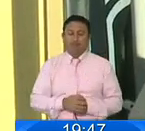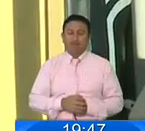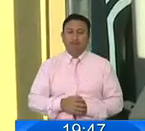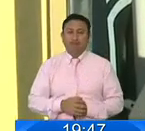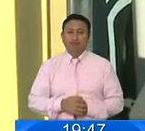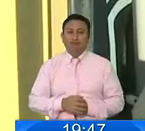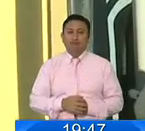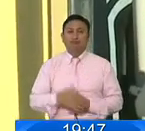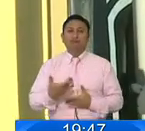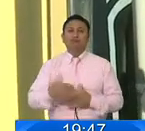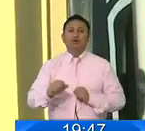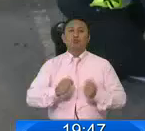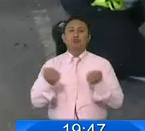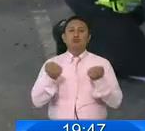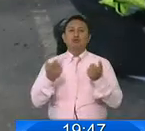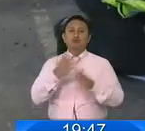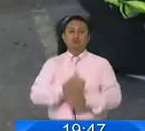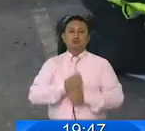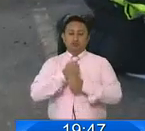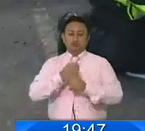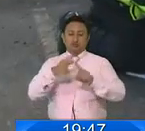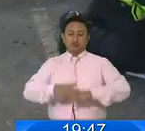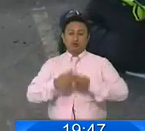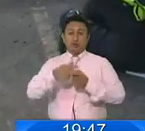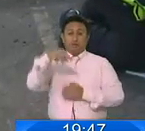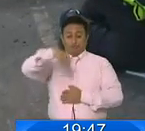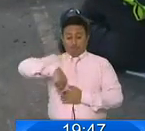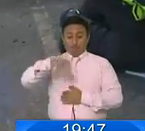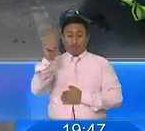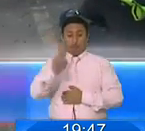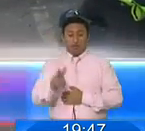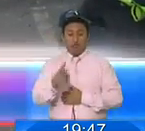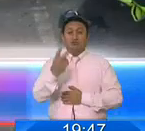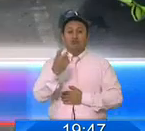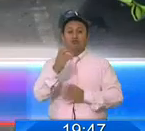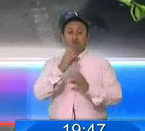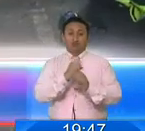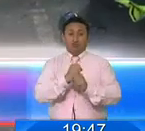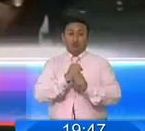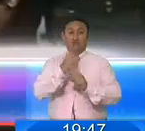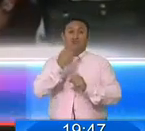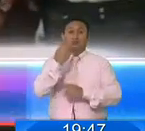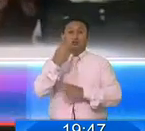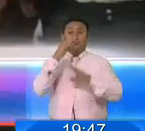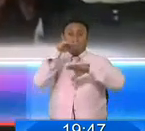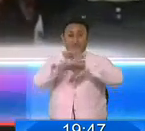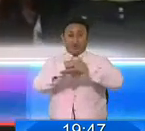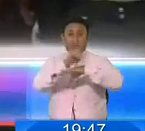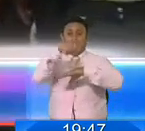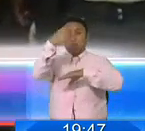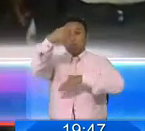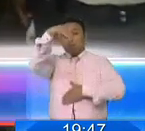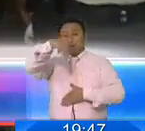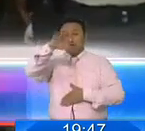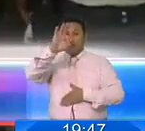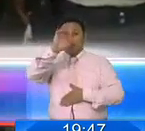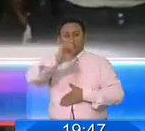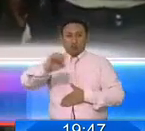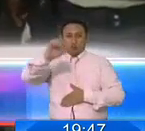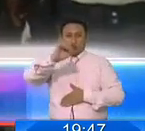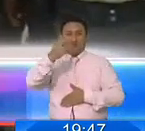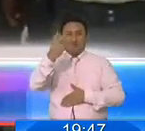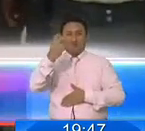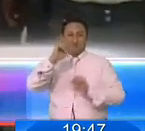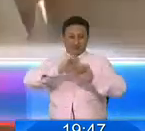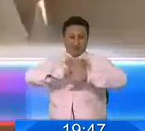el operativo de control y seguridad arrancará este viernes a partir de las 12 horas hasta el próximo martes 9 de octubre 12 del día